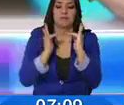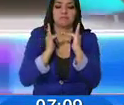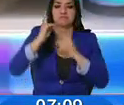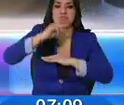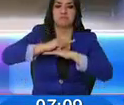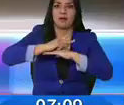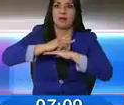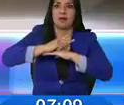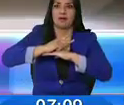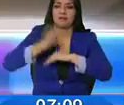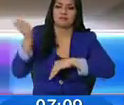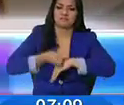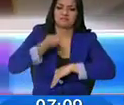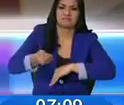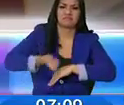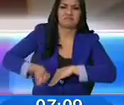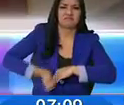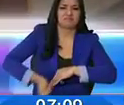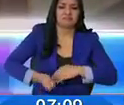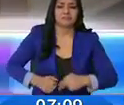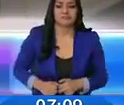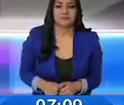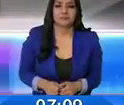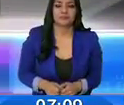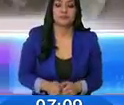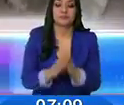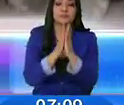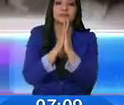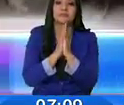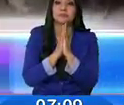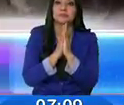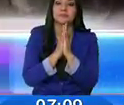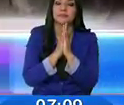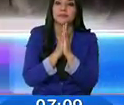realizó múltiples cortes. Se solicitó la colaboración